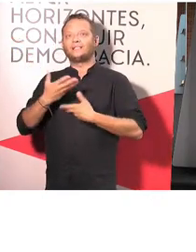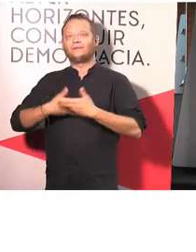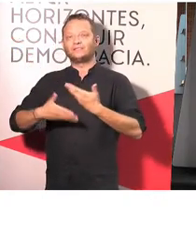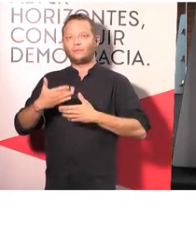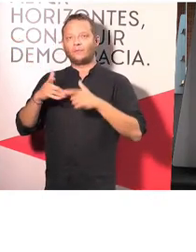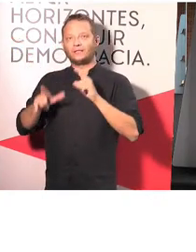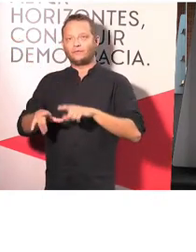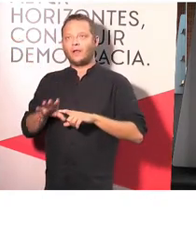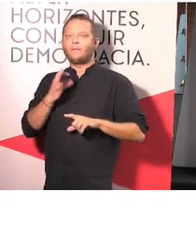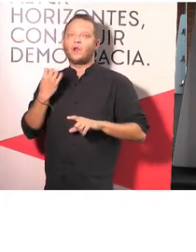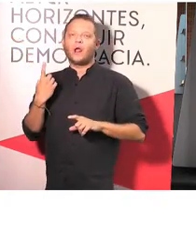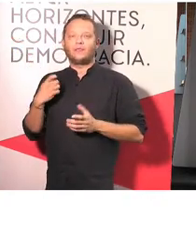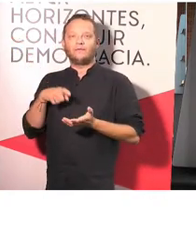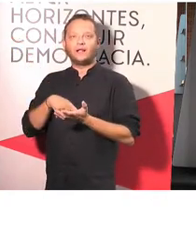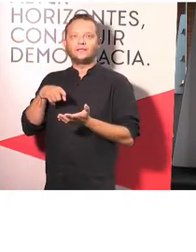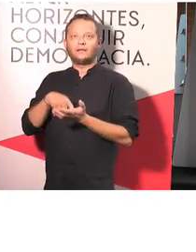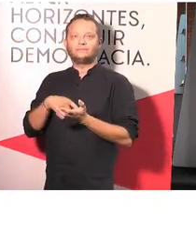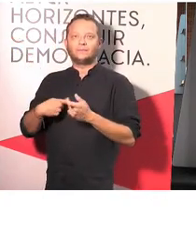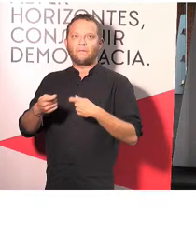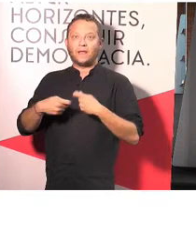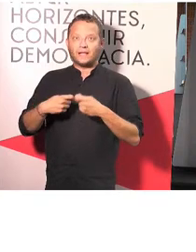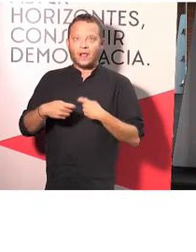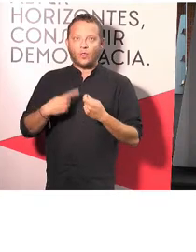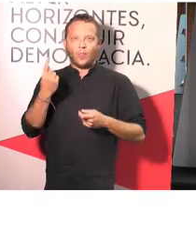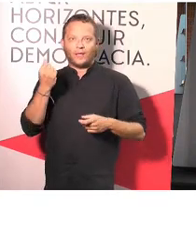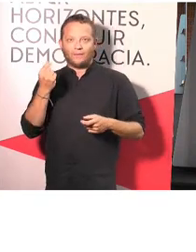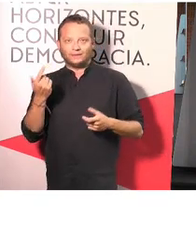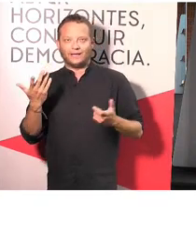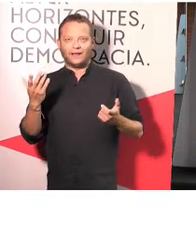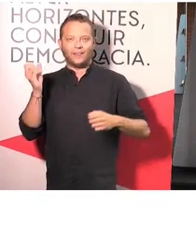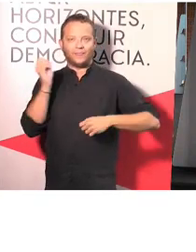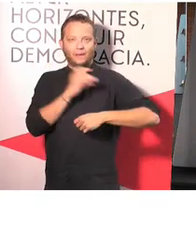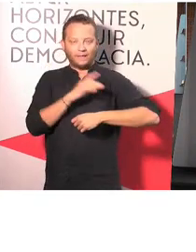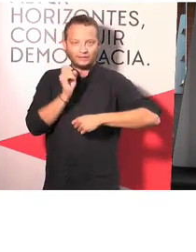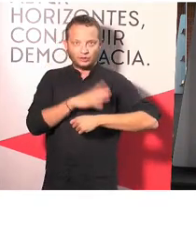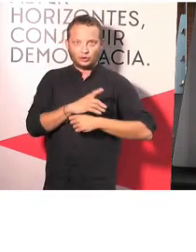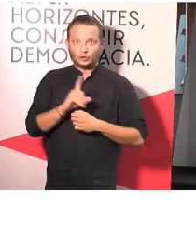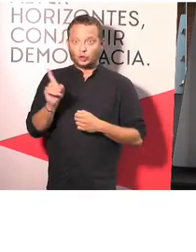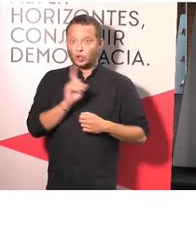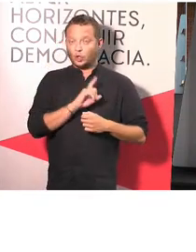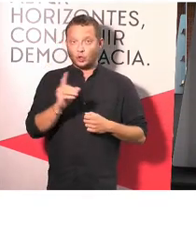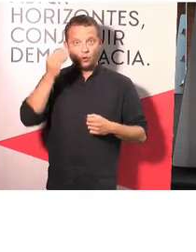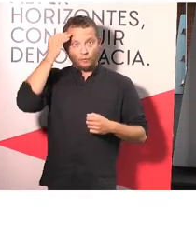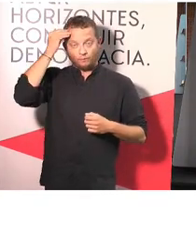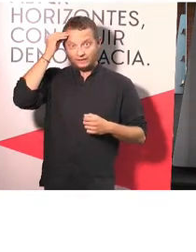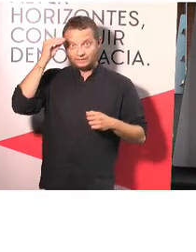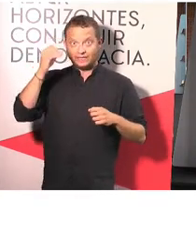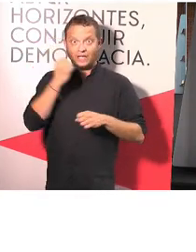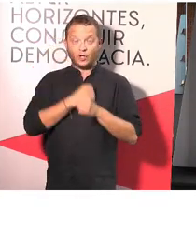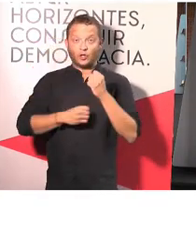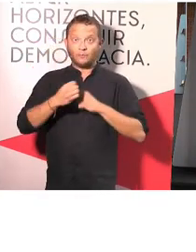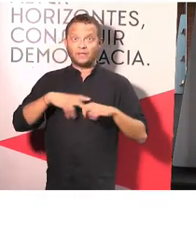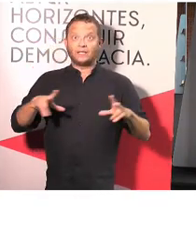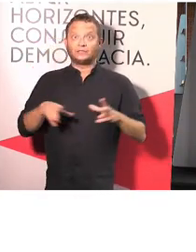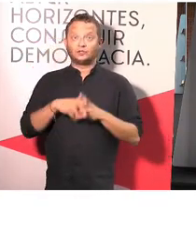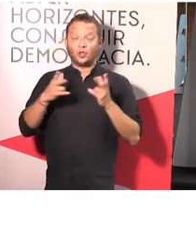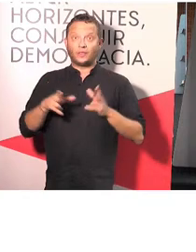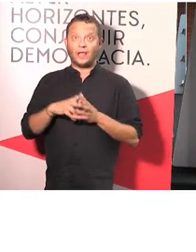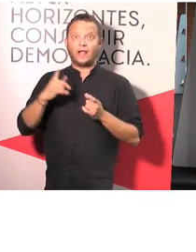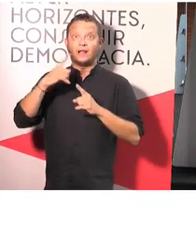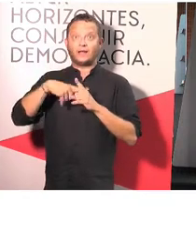Pero igualmente requiere, como el mercado de capitales y de inversión no considera la economía social, requiere un nivel